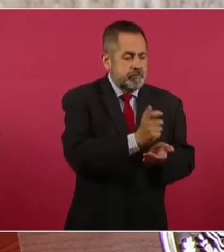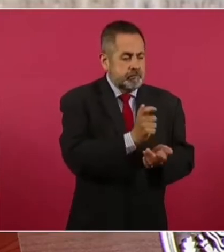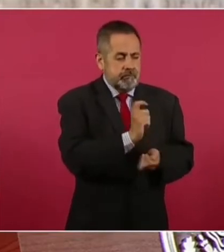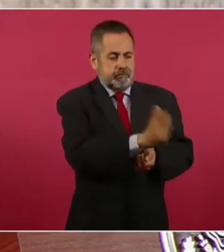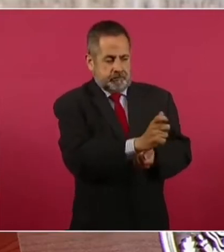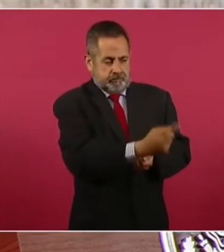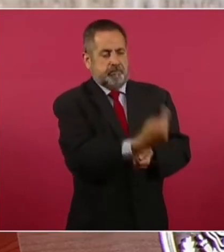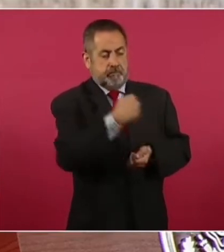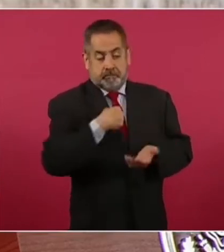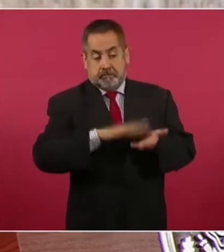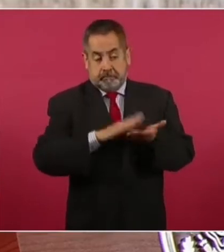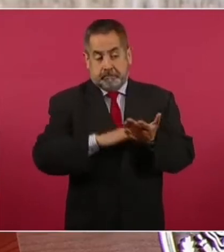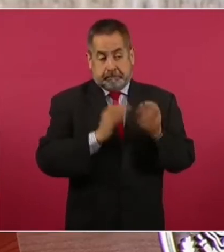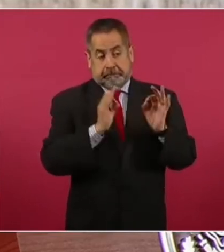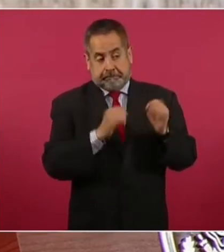es menor.